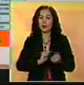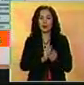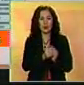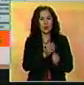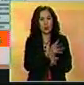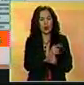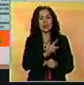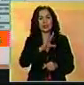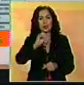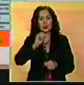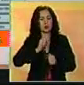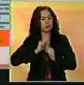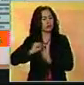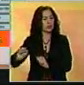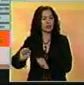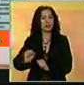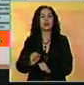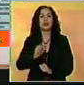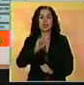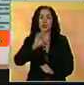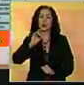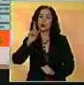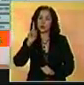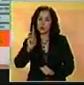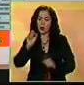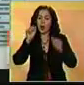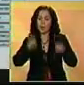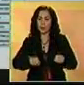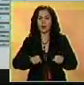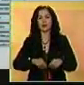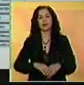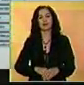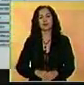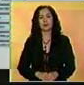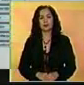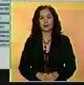atletas, 105 fueron rechazadas y 181 aprobadas.